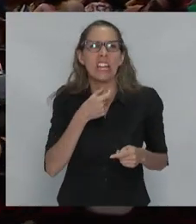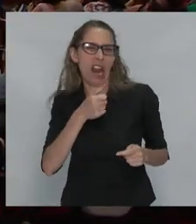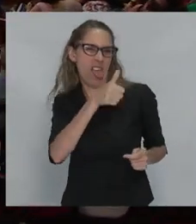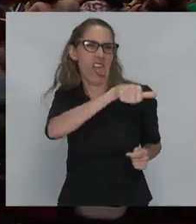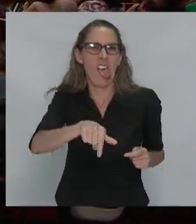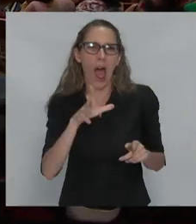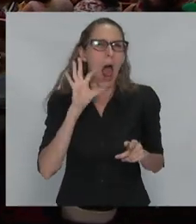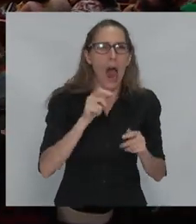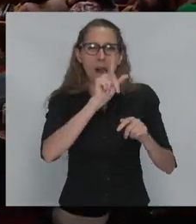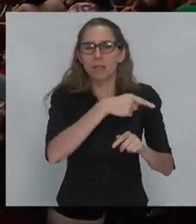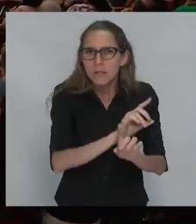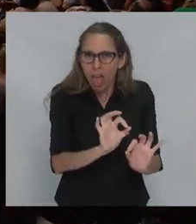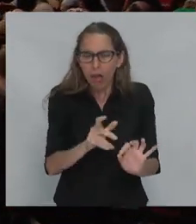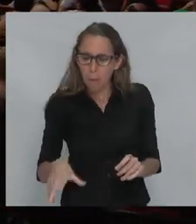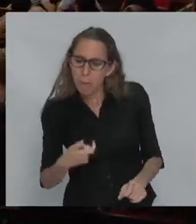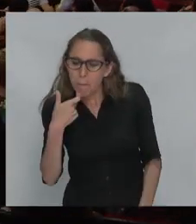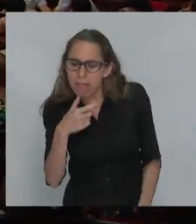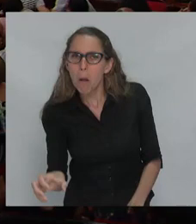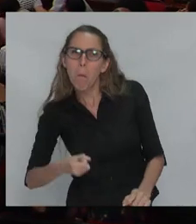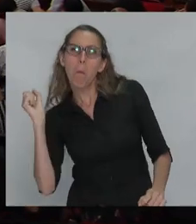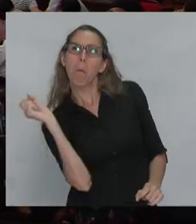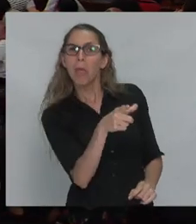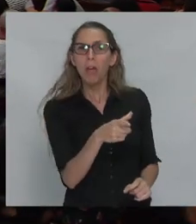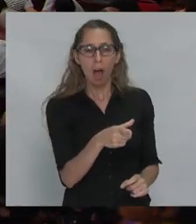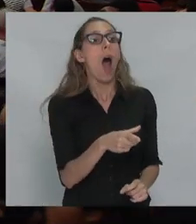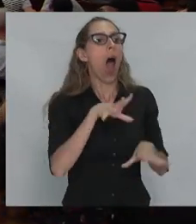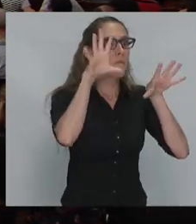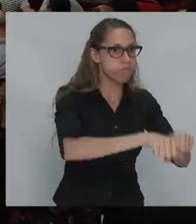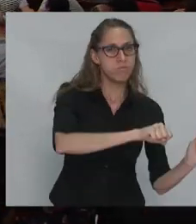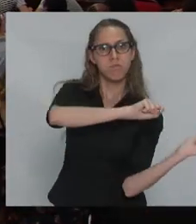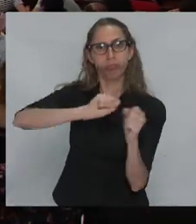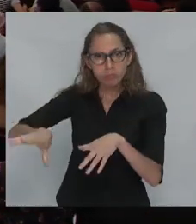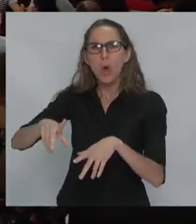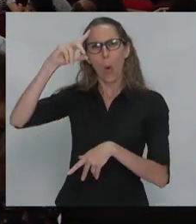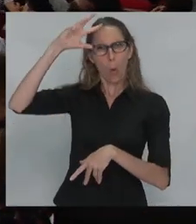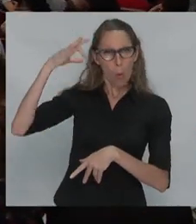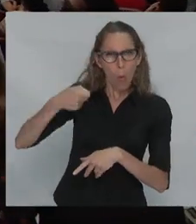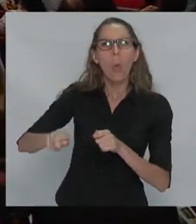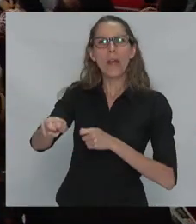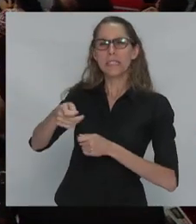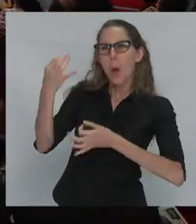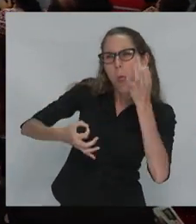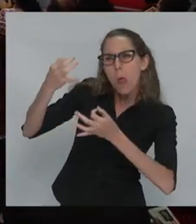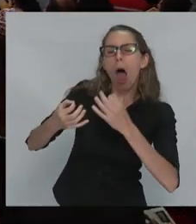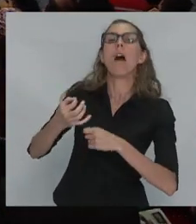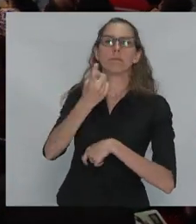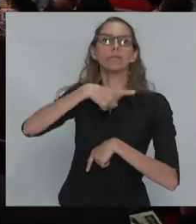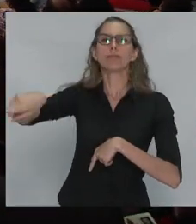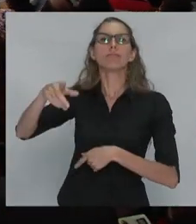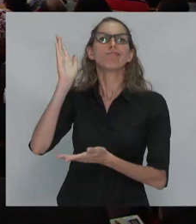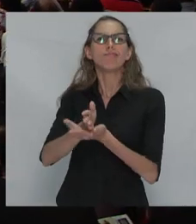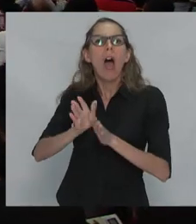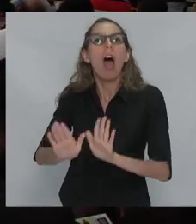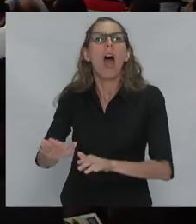este lanzamiento de piedra, un niño puede ser enjuiciado y sentenciado hasta a 20 años de